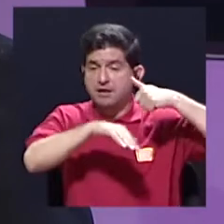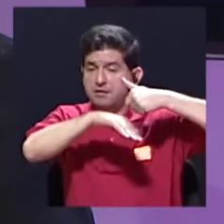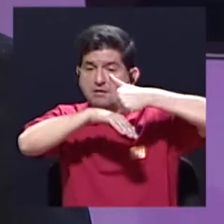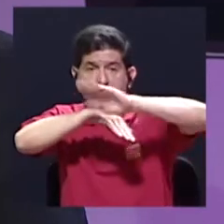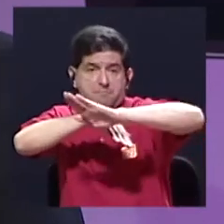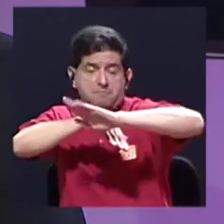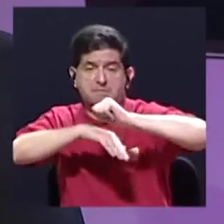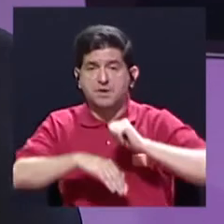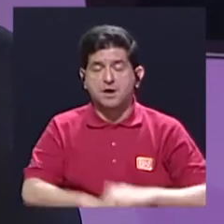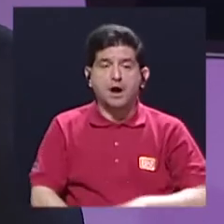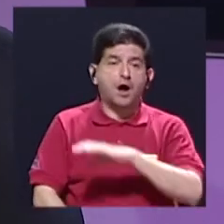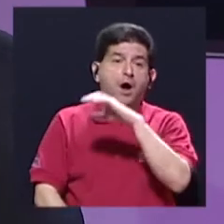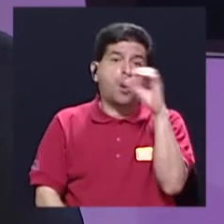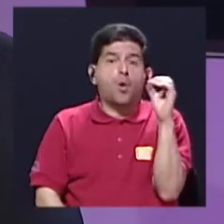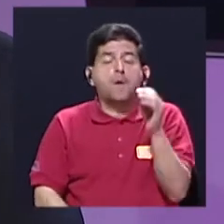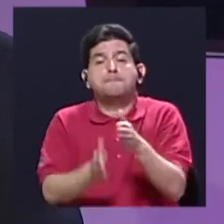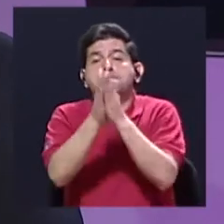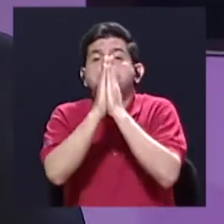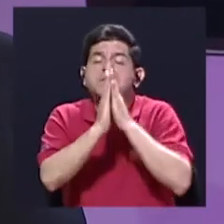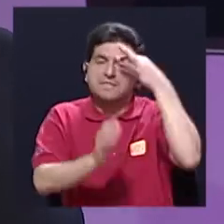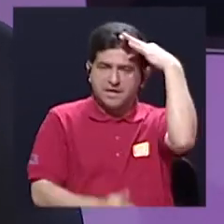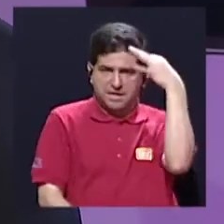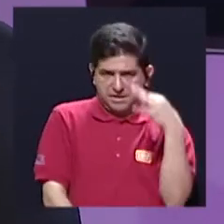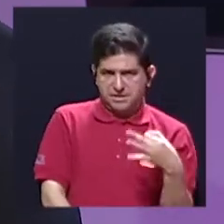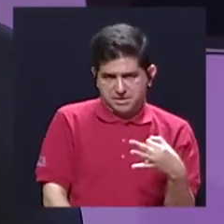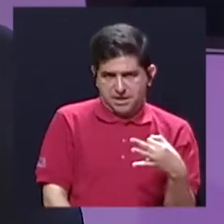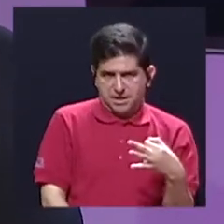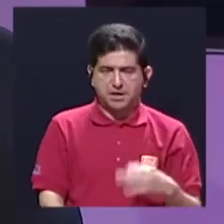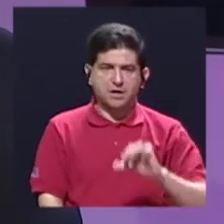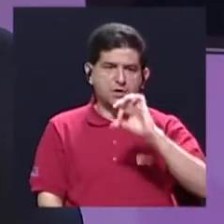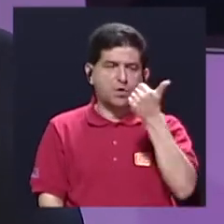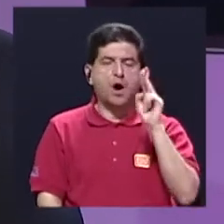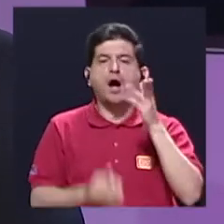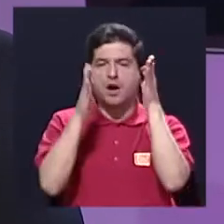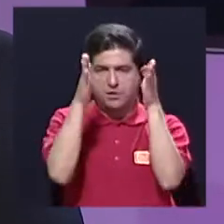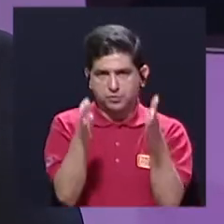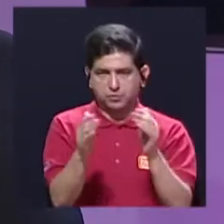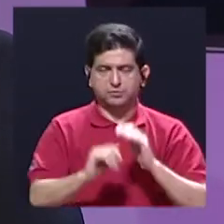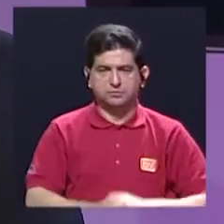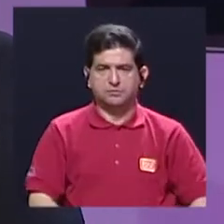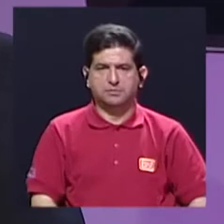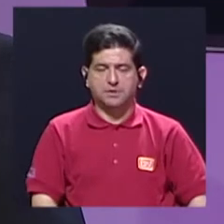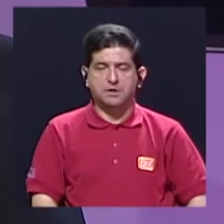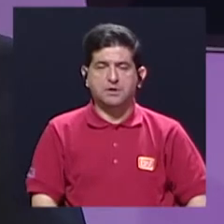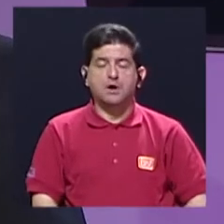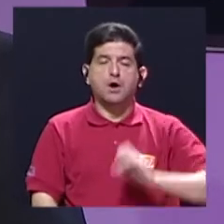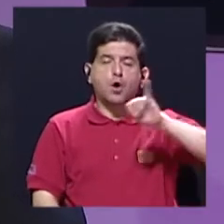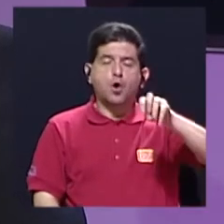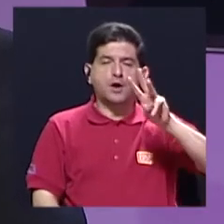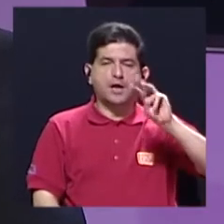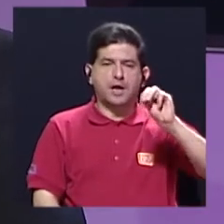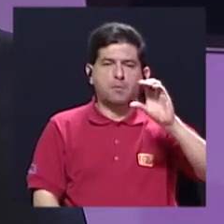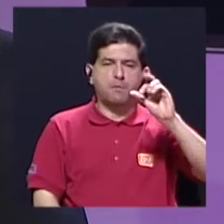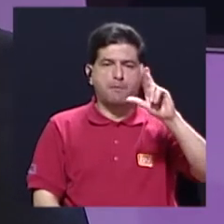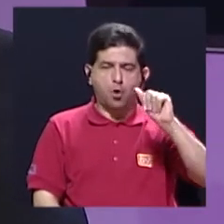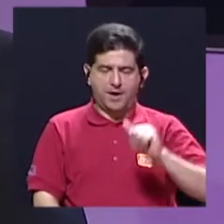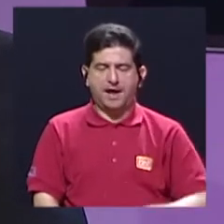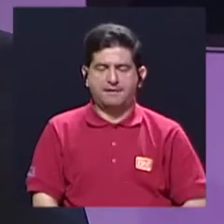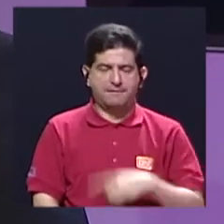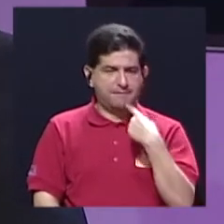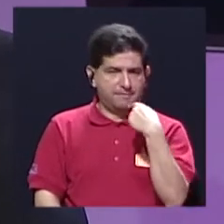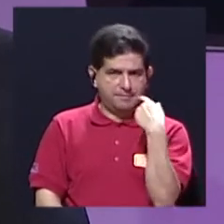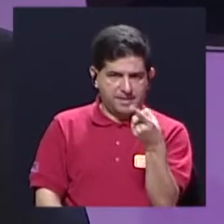traslada o más bien le solicita el criterio a otro compañero del INBU, don Jorge Mora, quien le